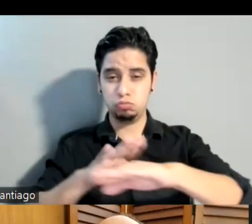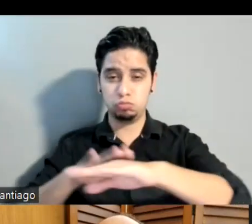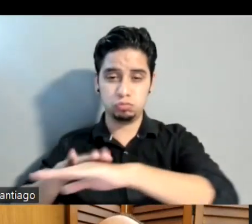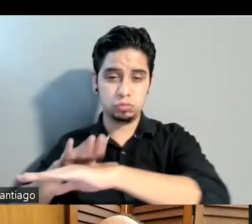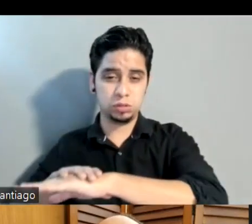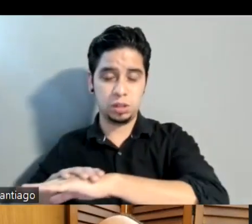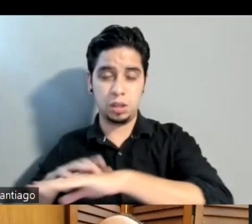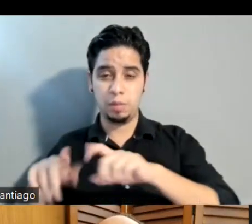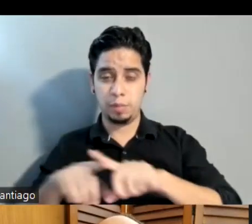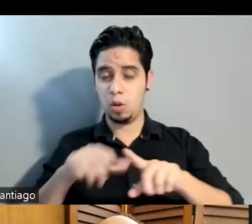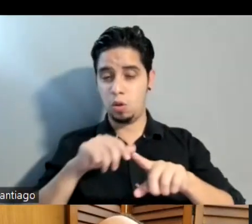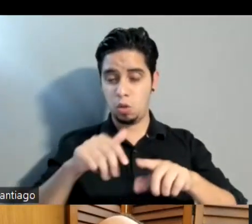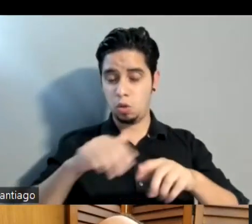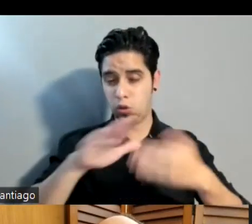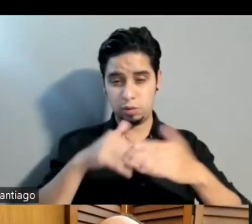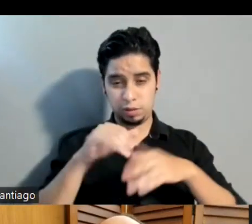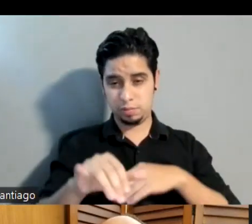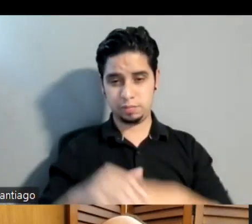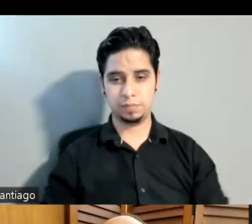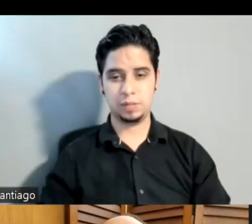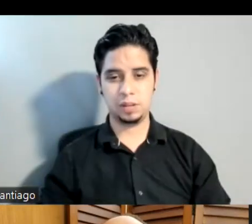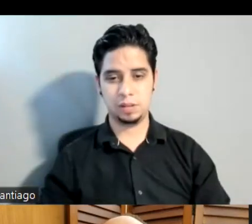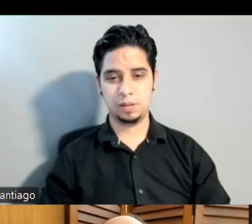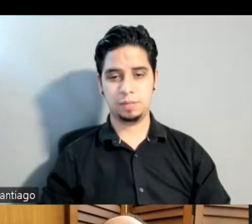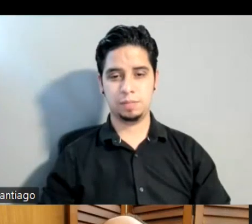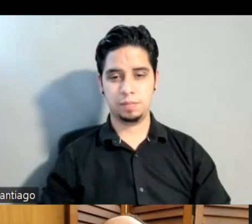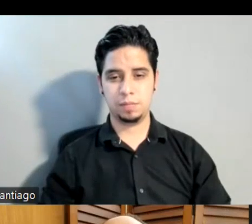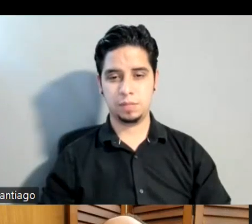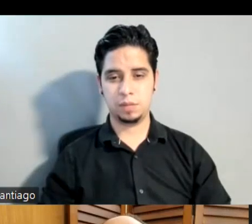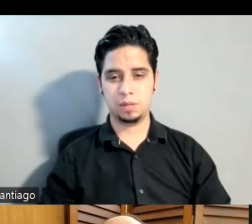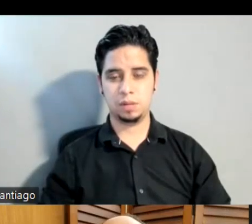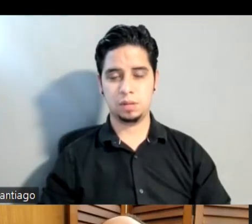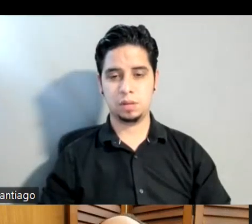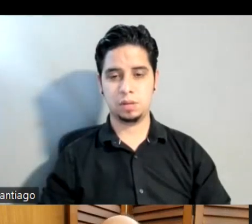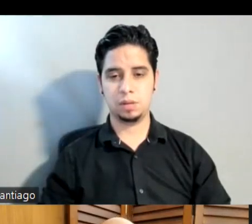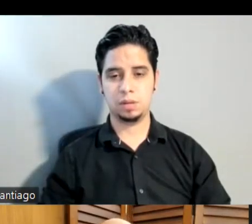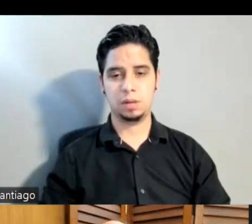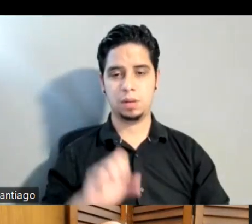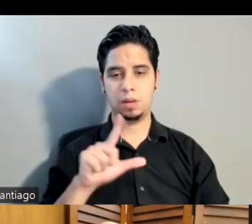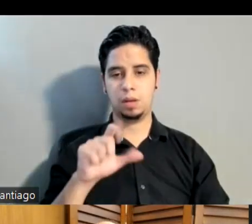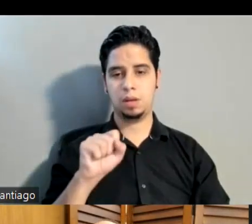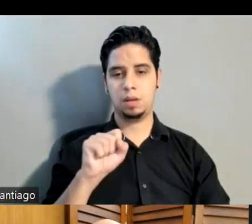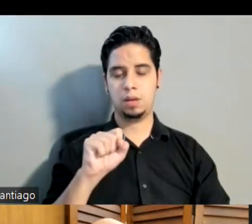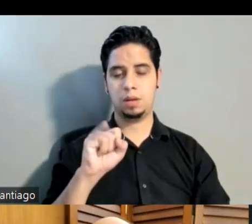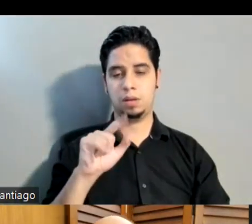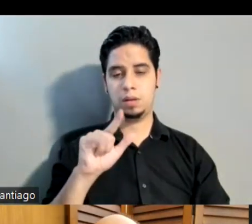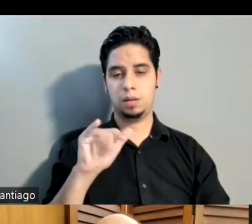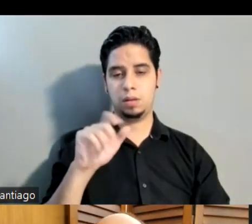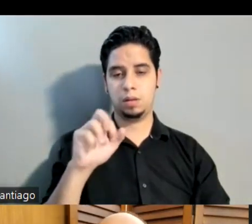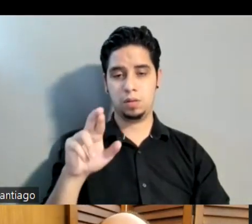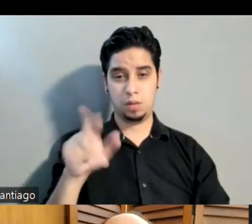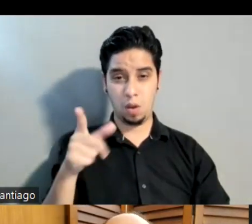porque entonces vamos en el otro, en el silenciador, un mecánico que se cree influencer. Entonces ese es más hot, porque imagínate, tampoco era que vamos